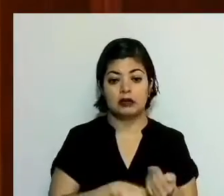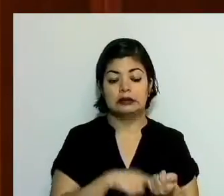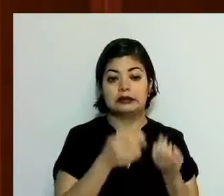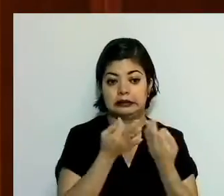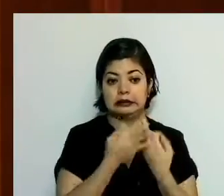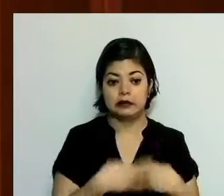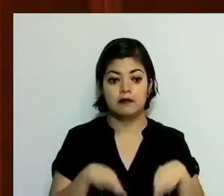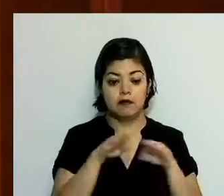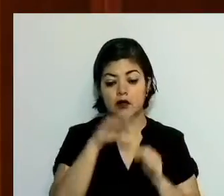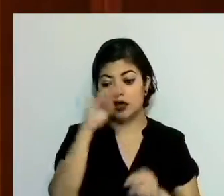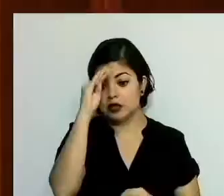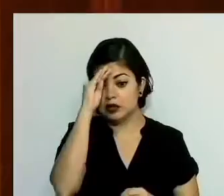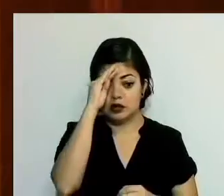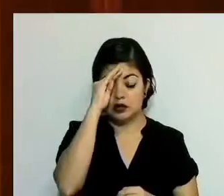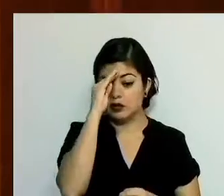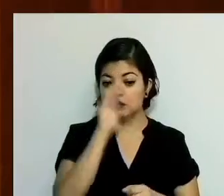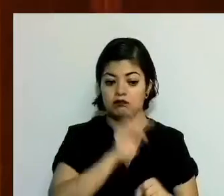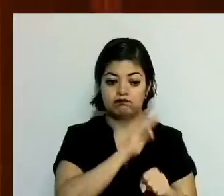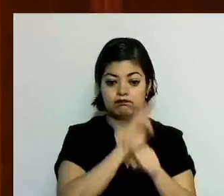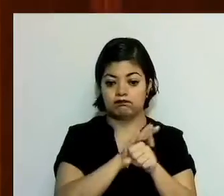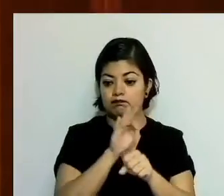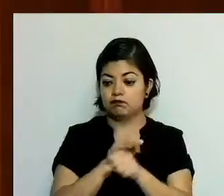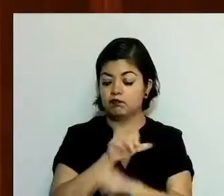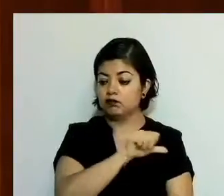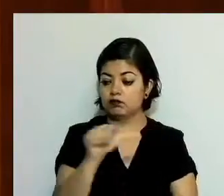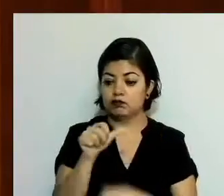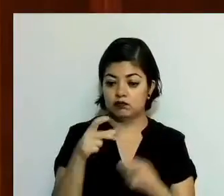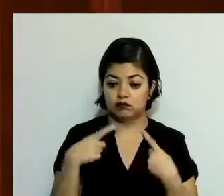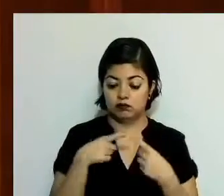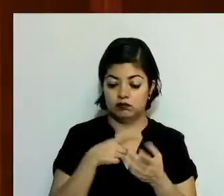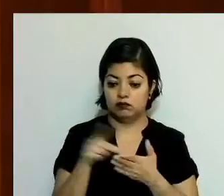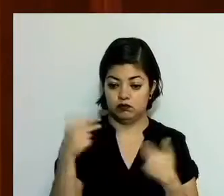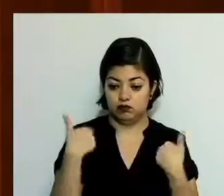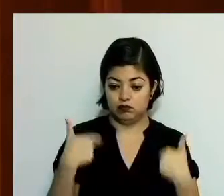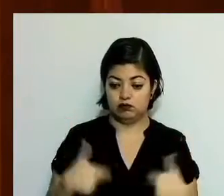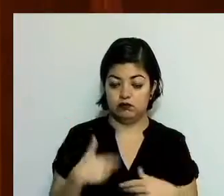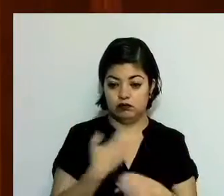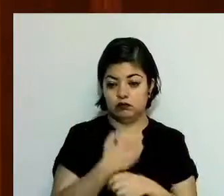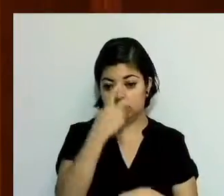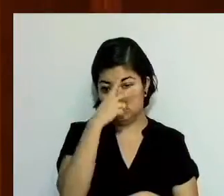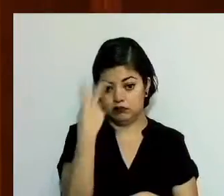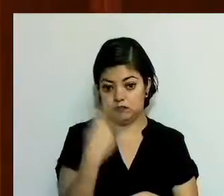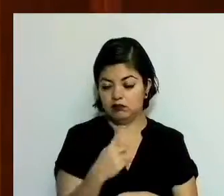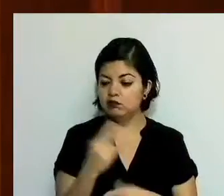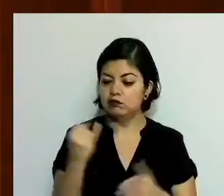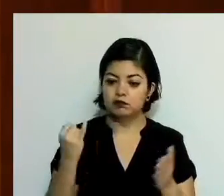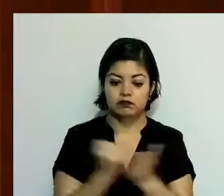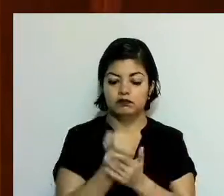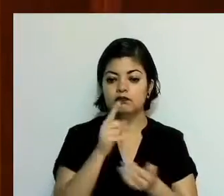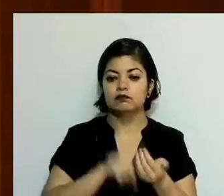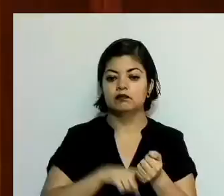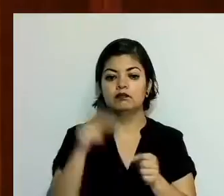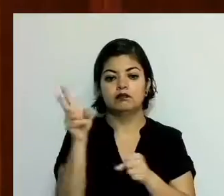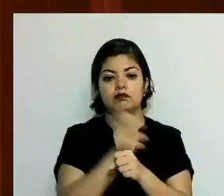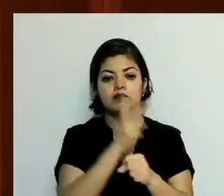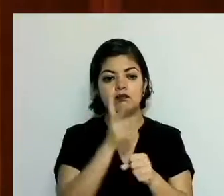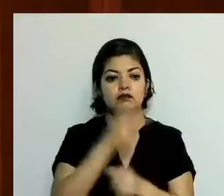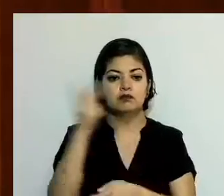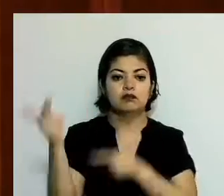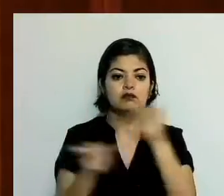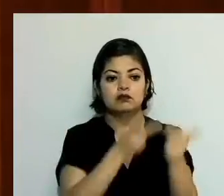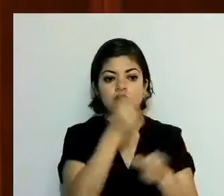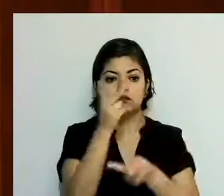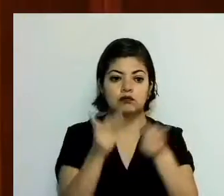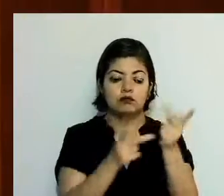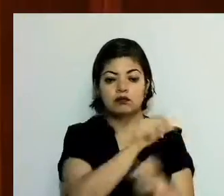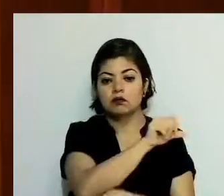de la preservación y protección de los derechos humanos en el Estado de México, determinó convocar a una consulta pública a la sociedad